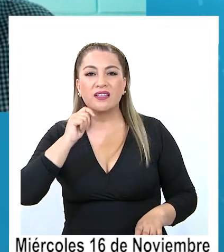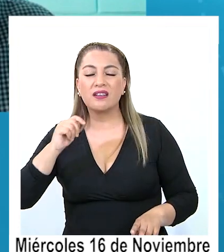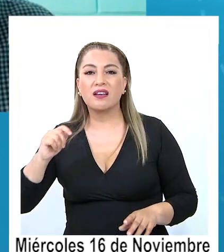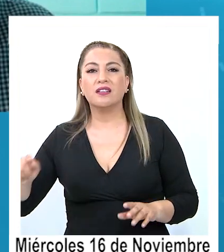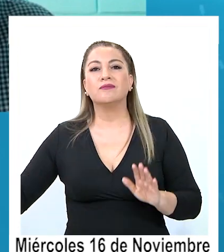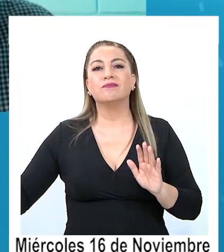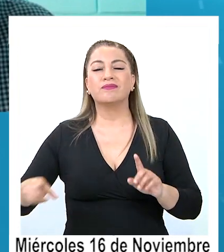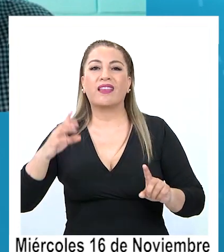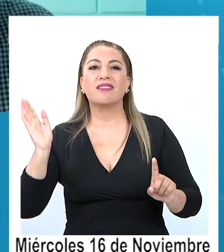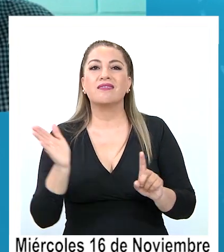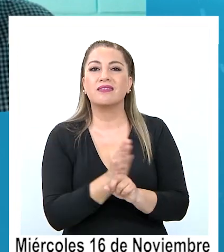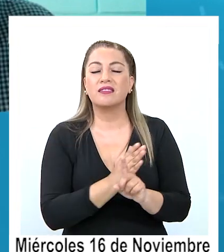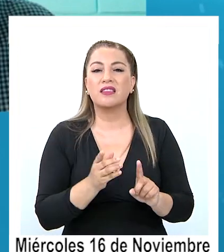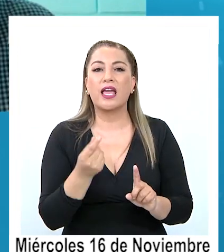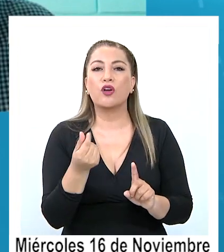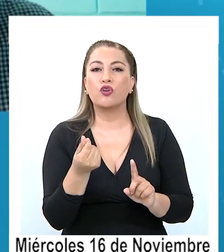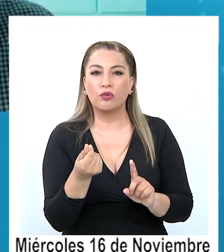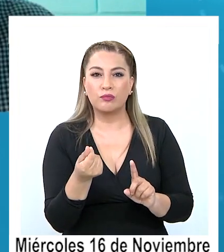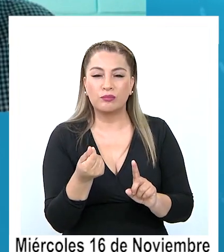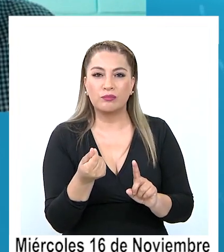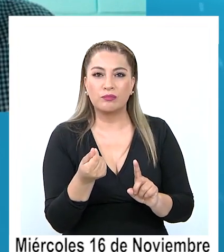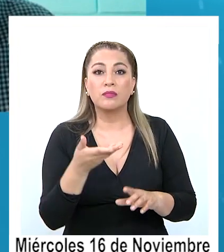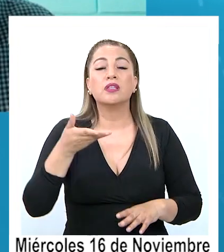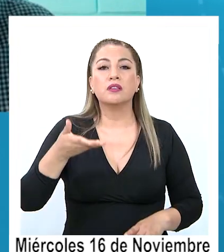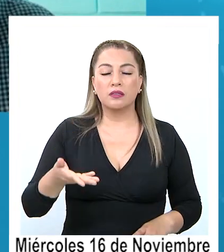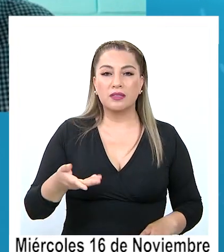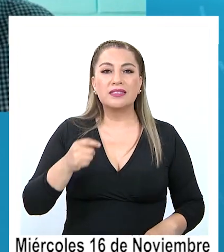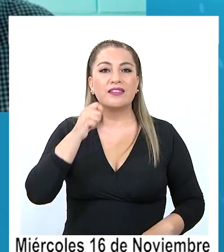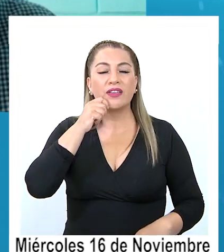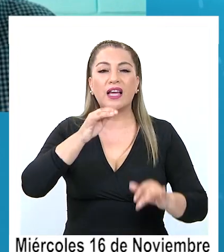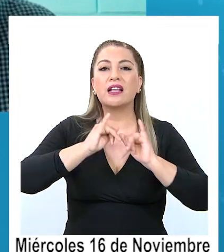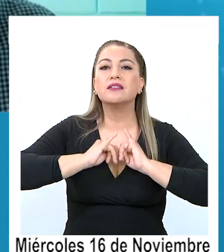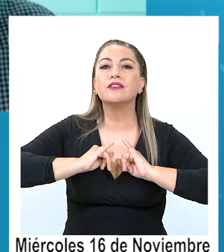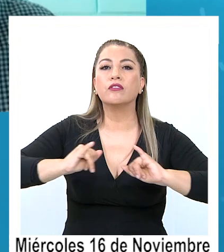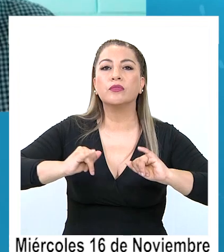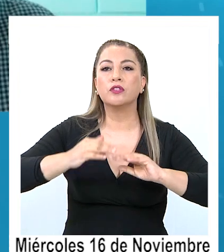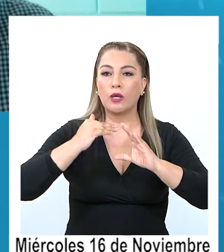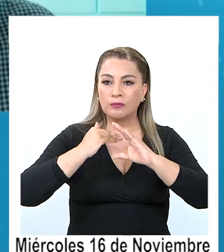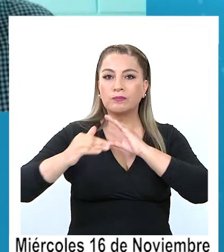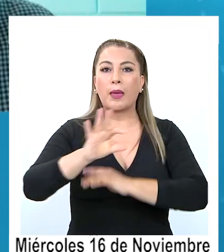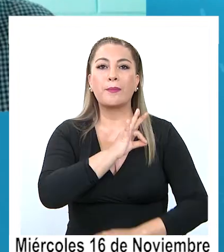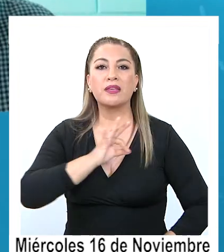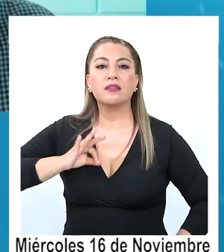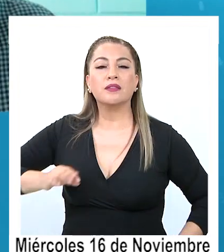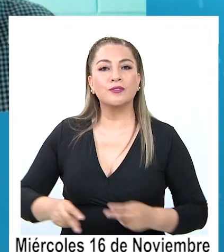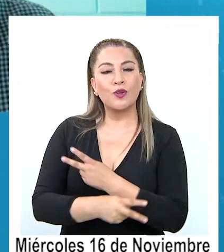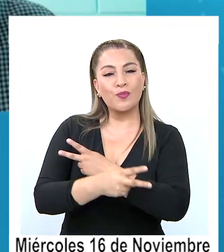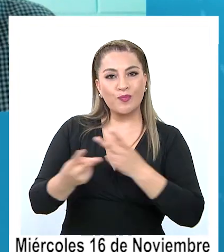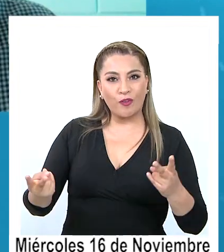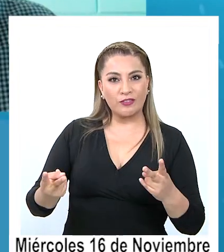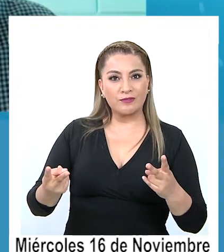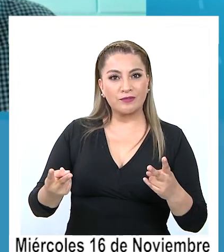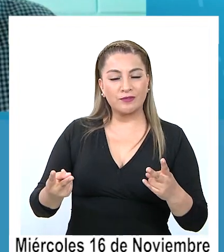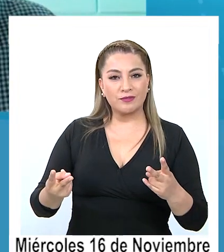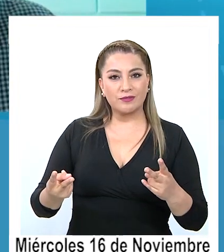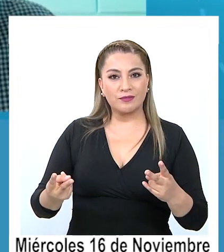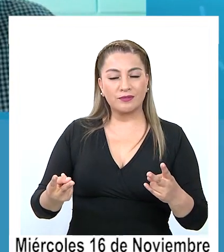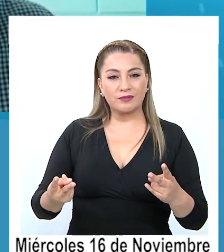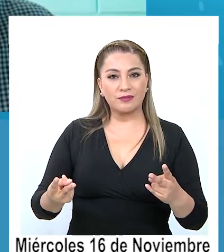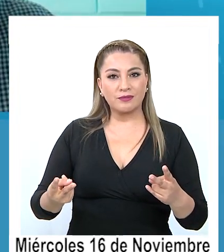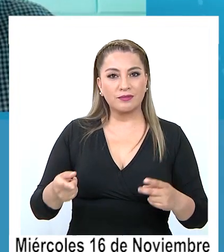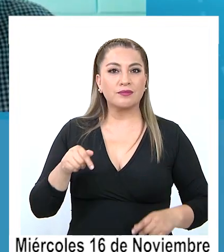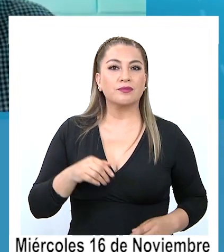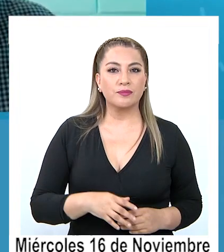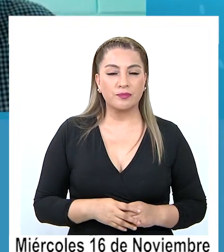de violencia intrafamiliar económica. Por lo tanto, los antecedentes serán remitidos al Ministerio Público por parte del Tribunal de Familia, carecemos de competencia